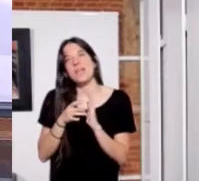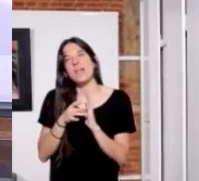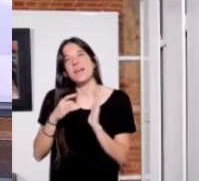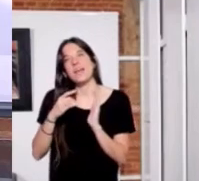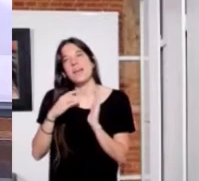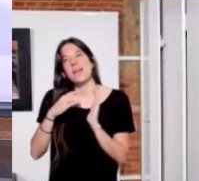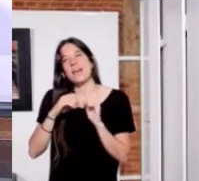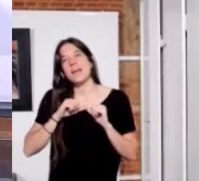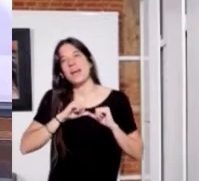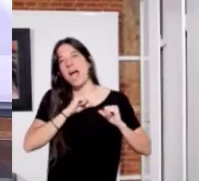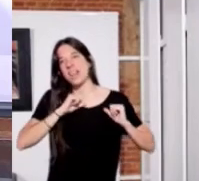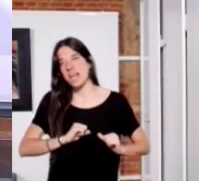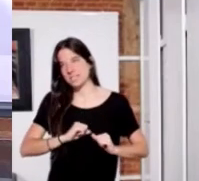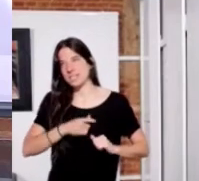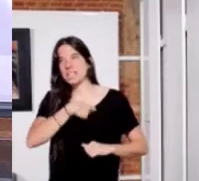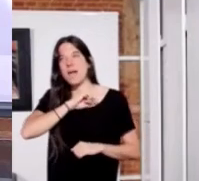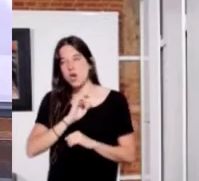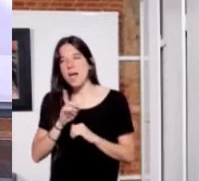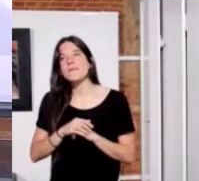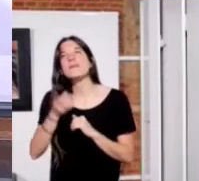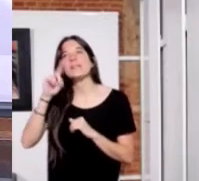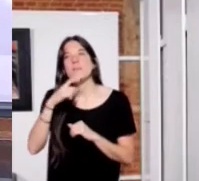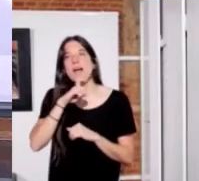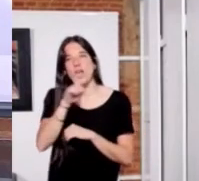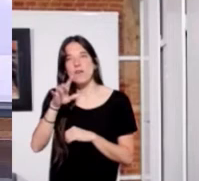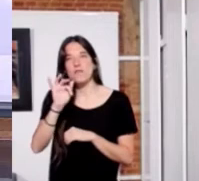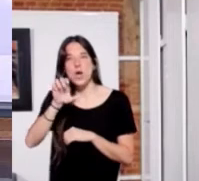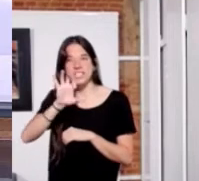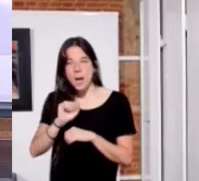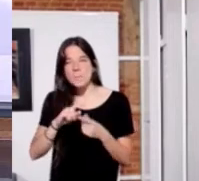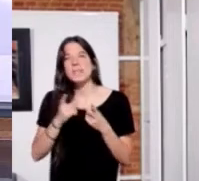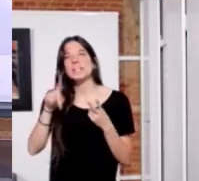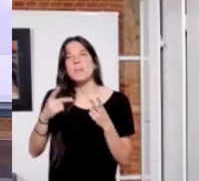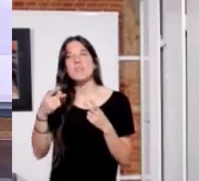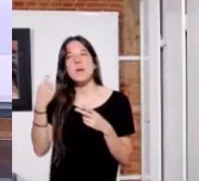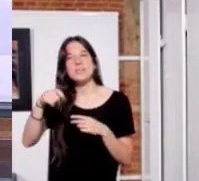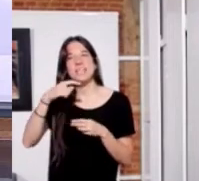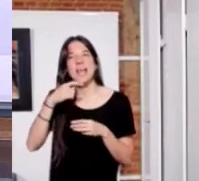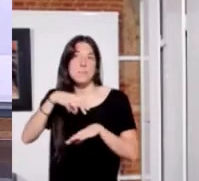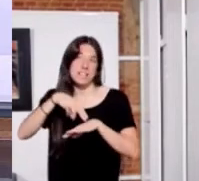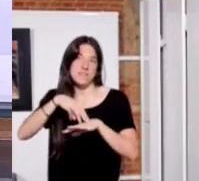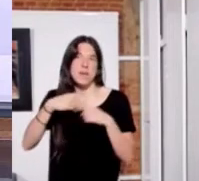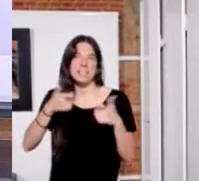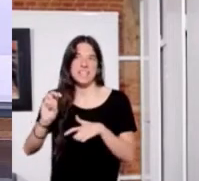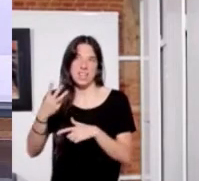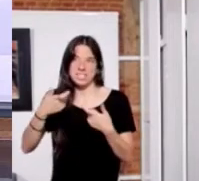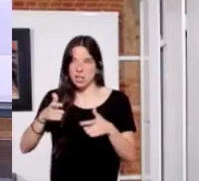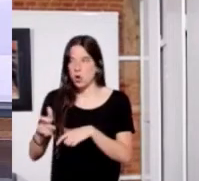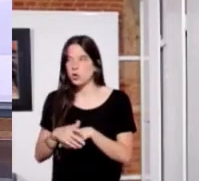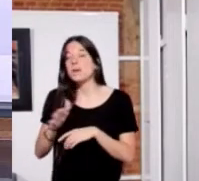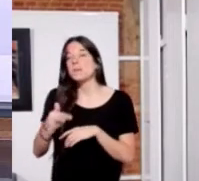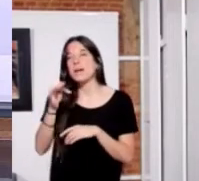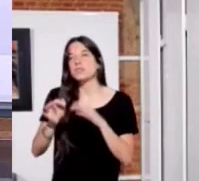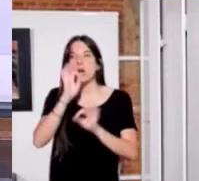director ejecutivo de la Fundación FOESA y vicepresidente de la Plataforma de Tercer Sector y Organizaciones de